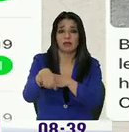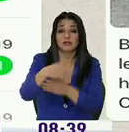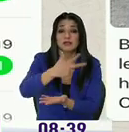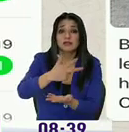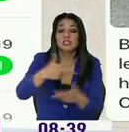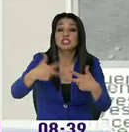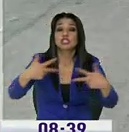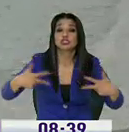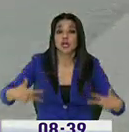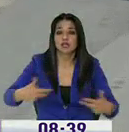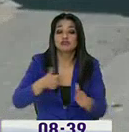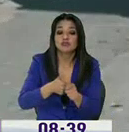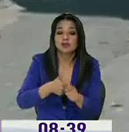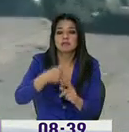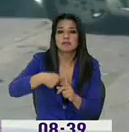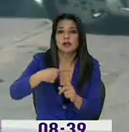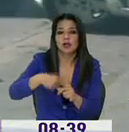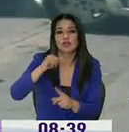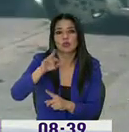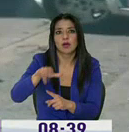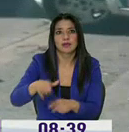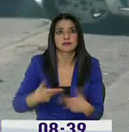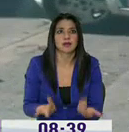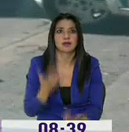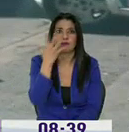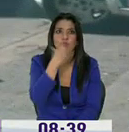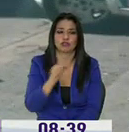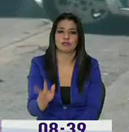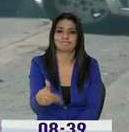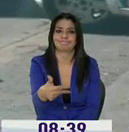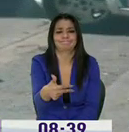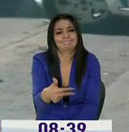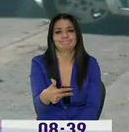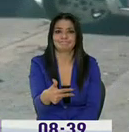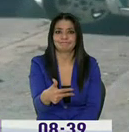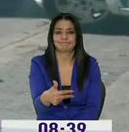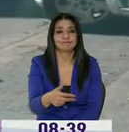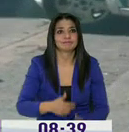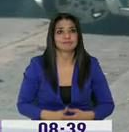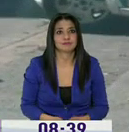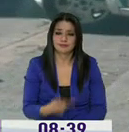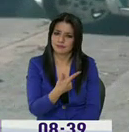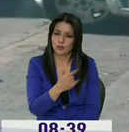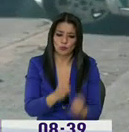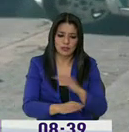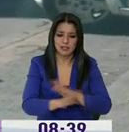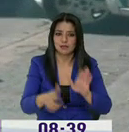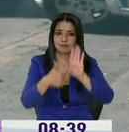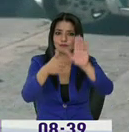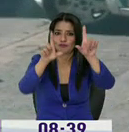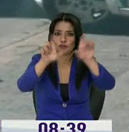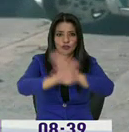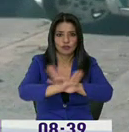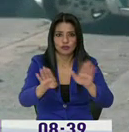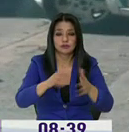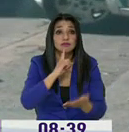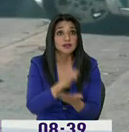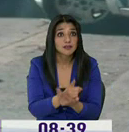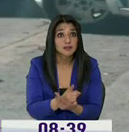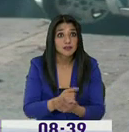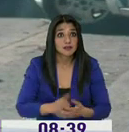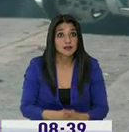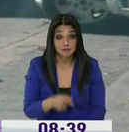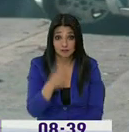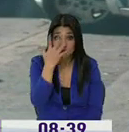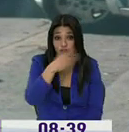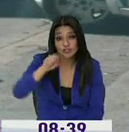Gallo por el mercado de las cuadras. Qué lindo. ¿Cómo no vamos a terminar con uno de estos, Dime que no es lindo,